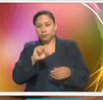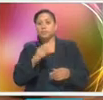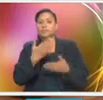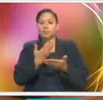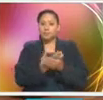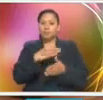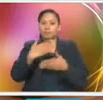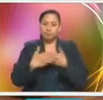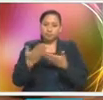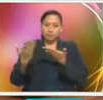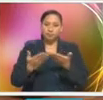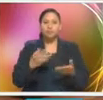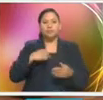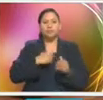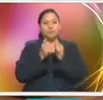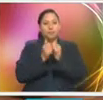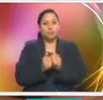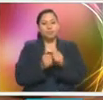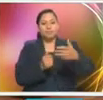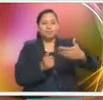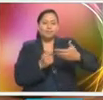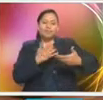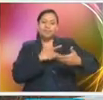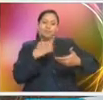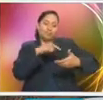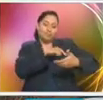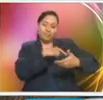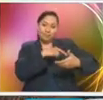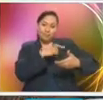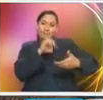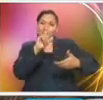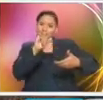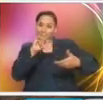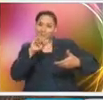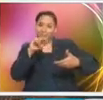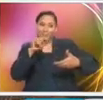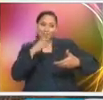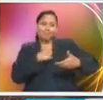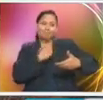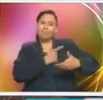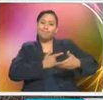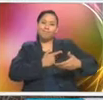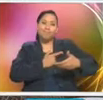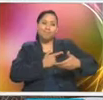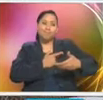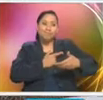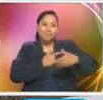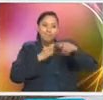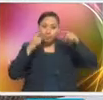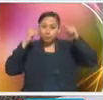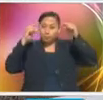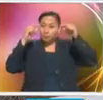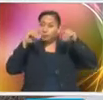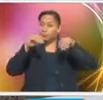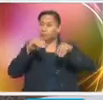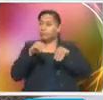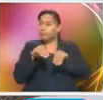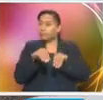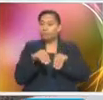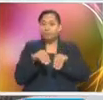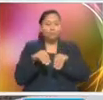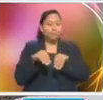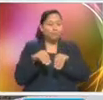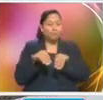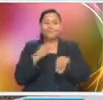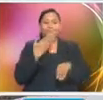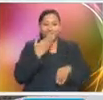esperamos muy pronto. Y bueno, yo me quedo ya enamorada. Yo a la que tengo aquí, quiero decirle, se llama Lili. Y estoy totalmente enamorada porque vean nada más qué bien se portó en toda la